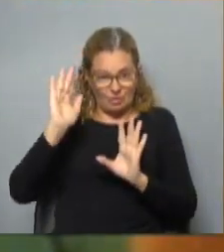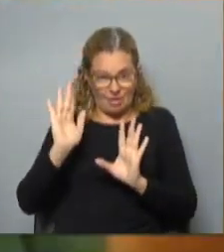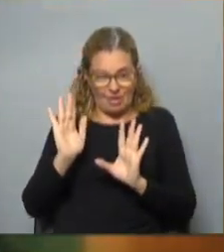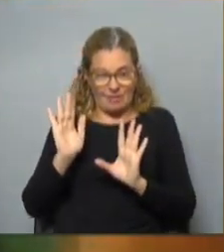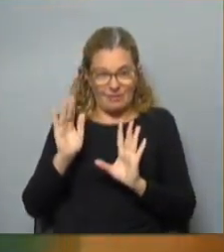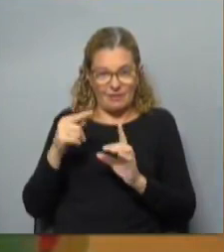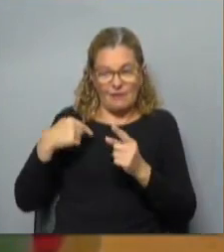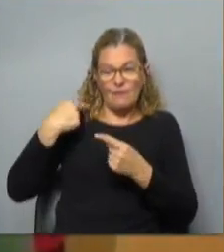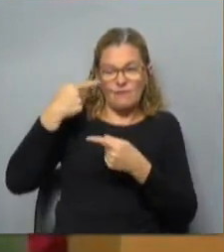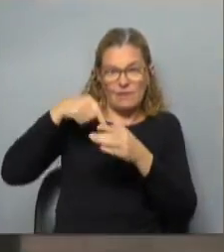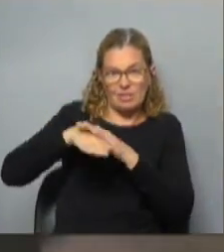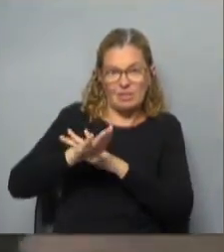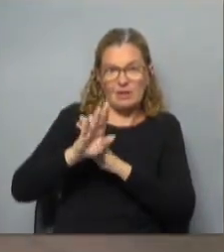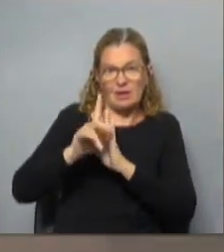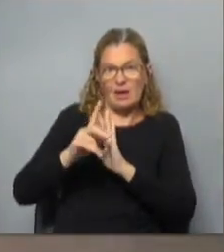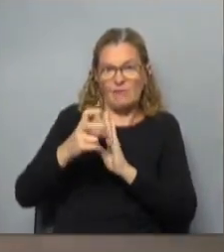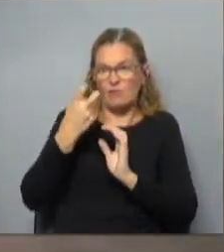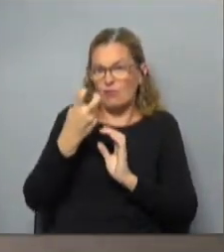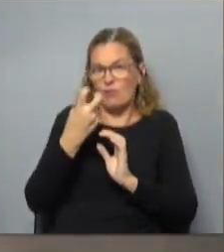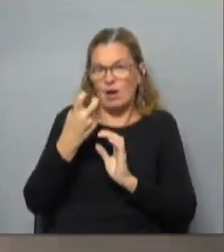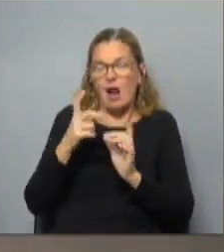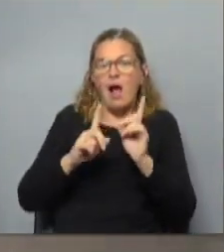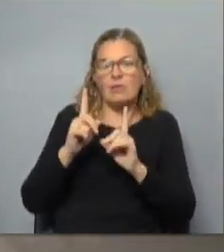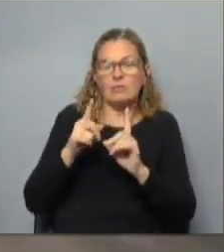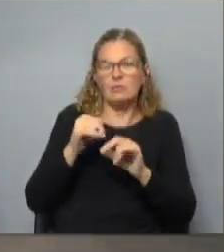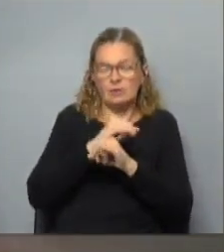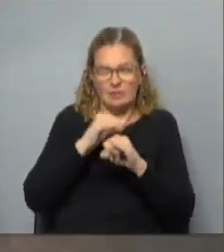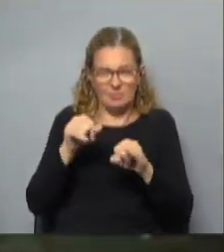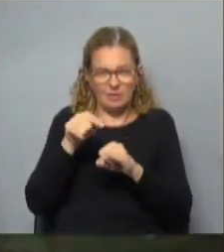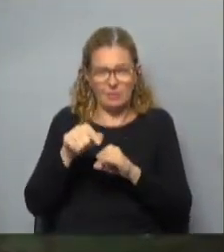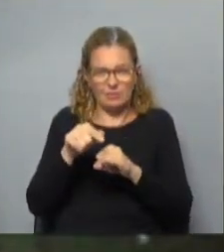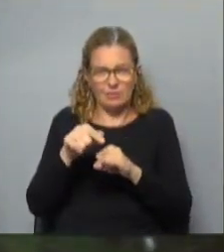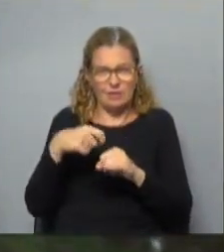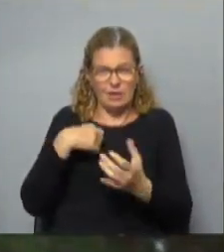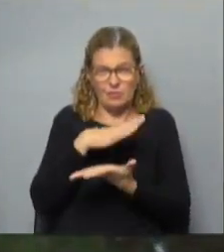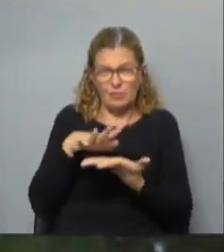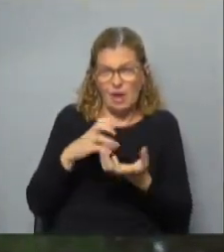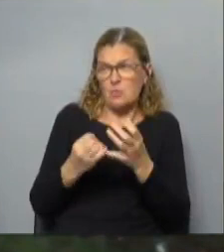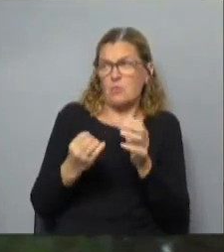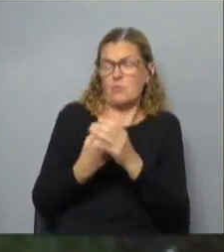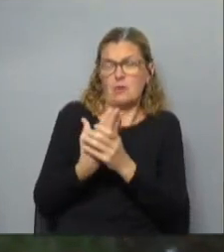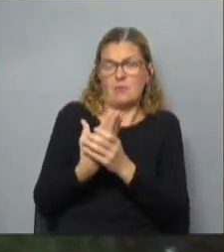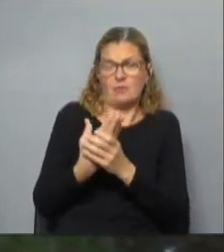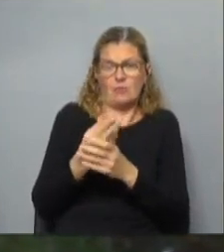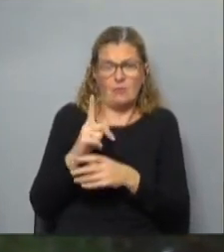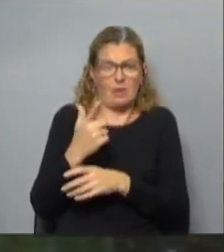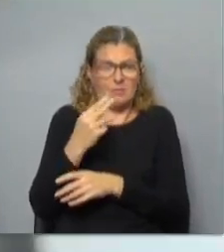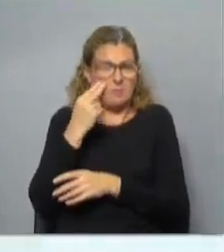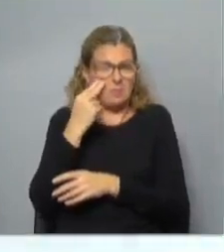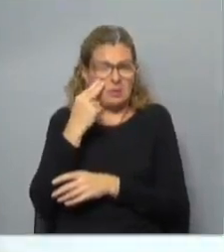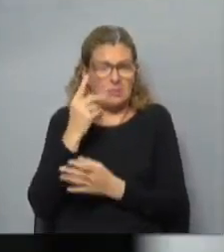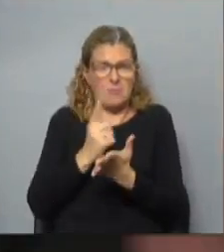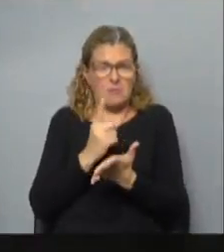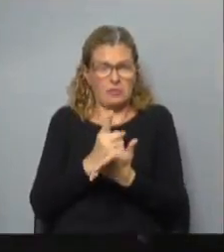que vendría a hacer un allanamiento una vez terminado eso en sociedades modernas no tiene ningún sentido tener esta